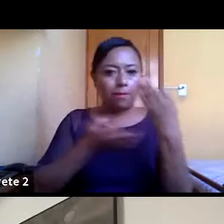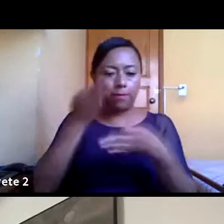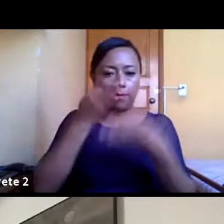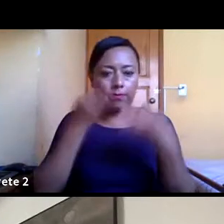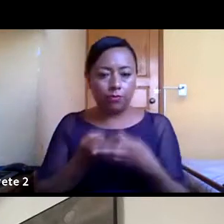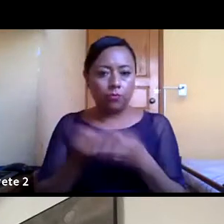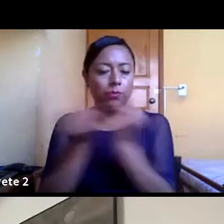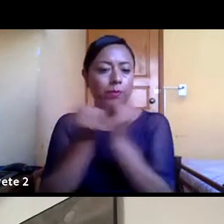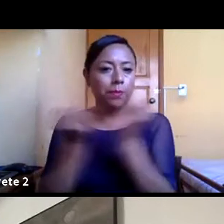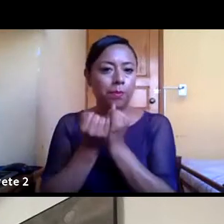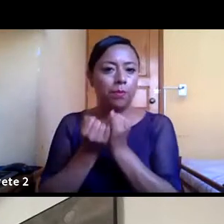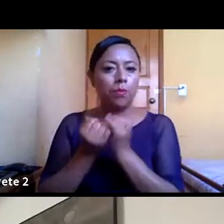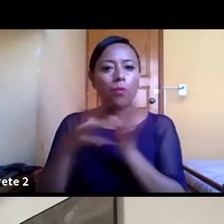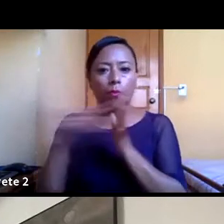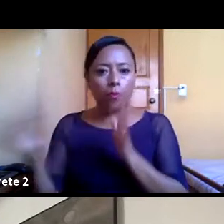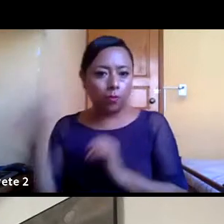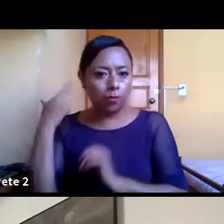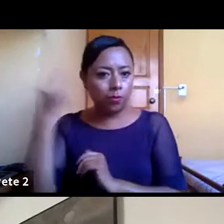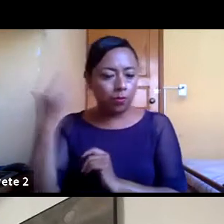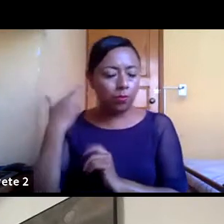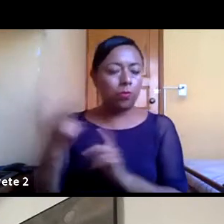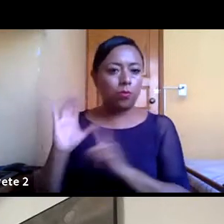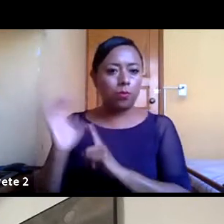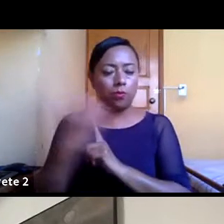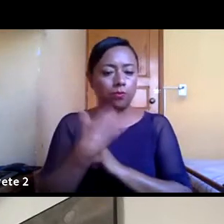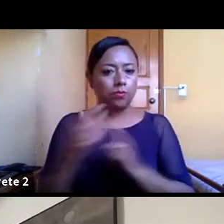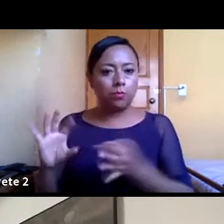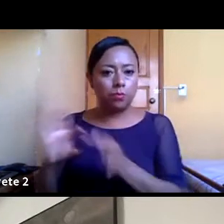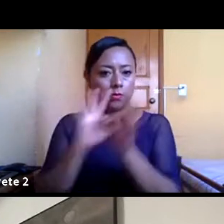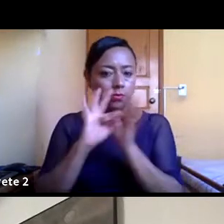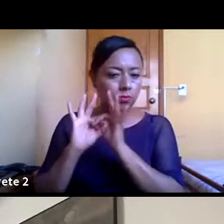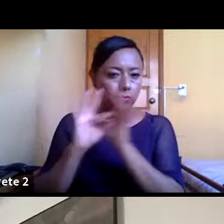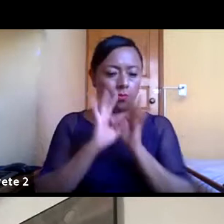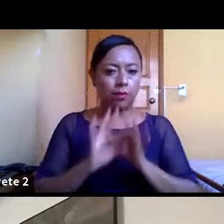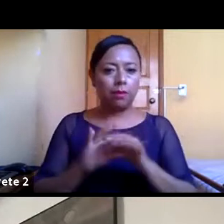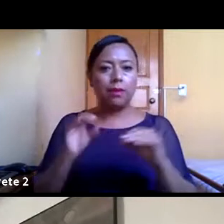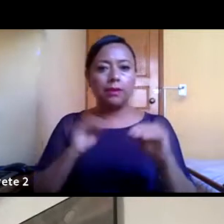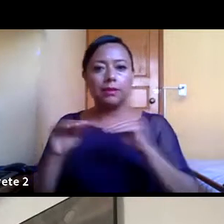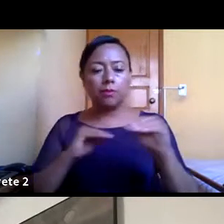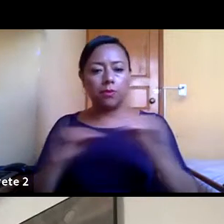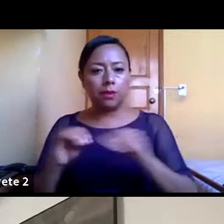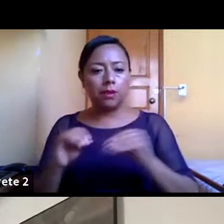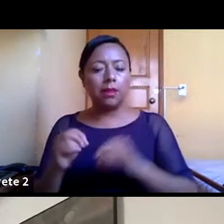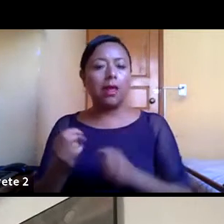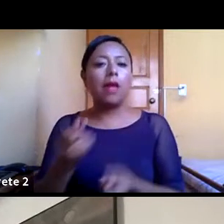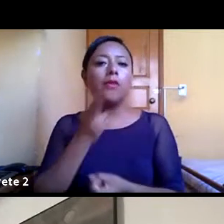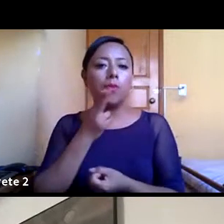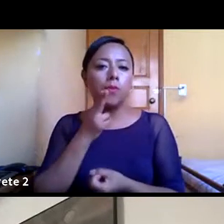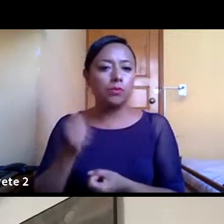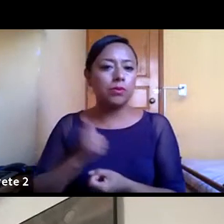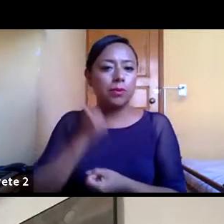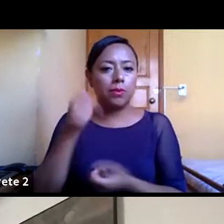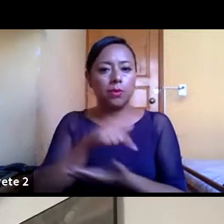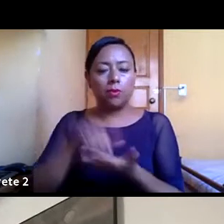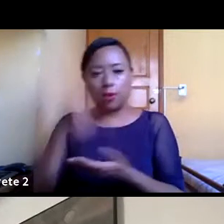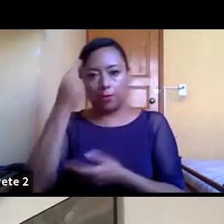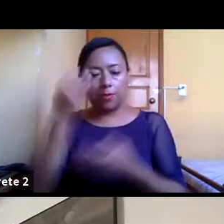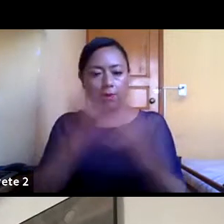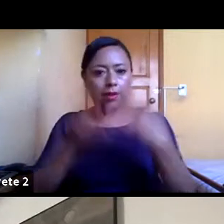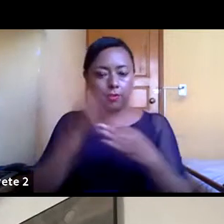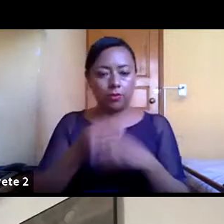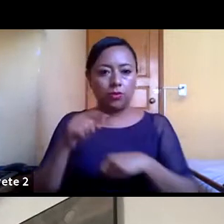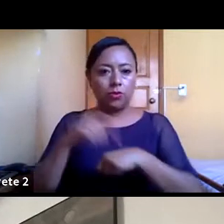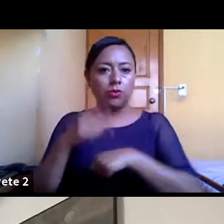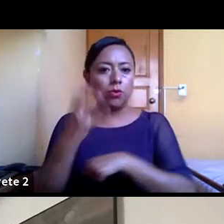2ª sesión ordinaria de Comisiones Unidas de Movilidad y Uso y Aprovechamiento del Espacio Público. 9, lectura, discusión y, en su